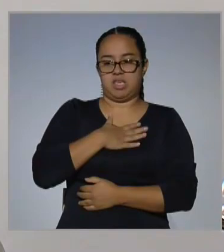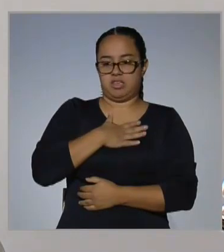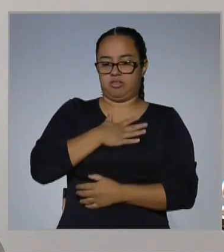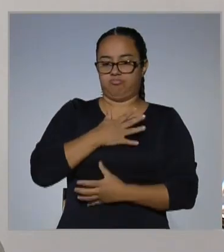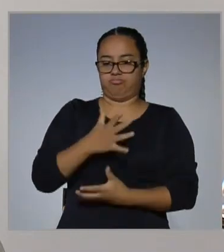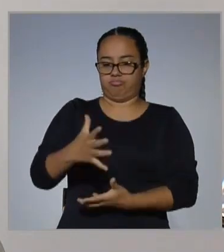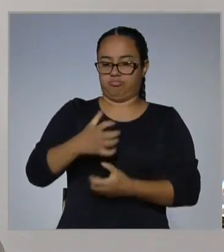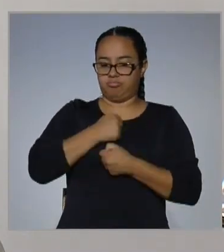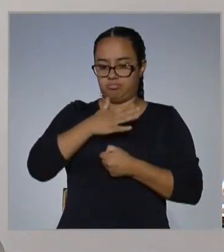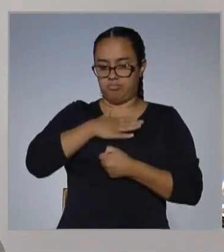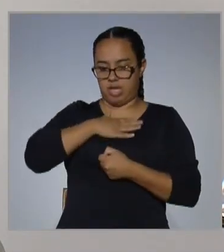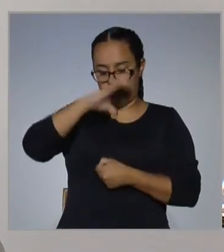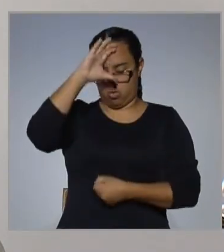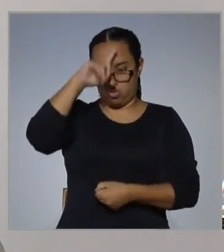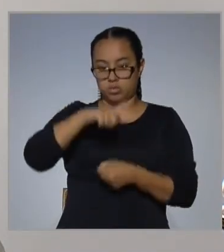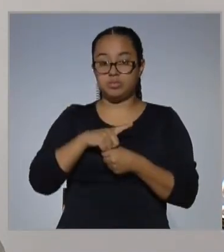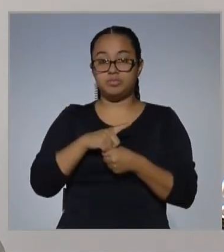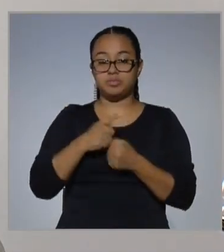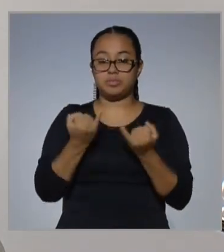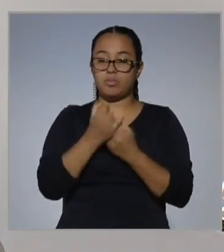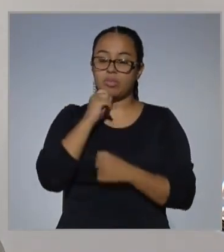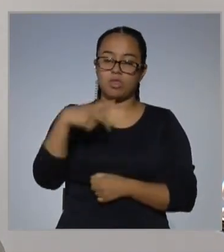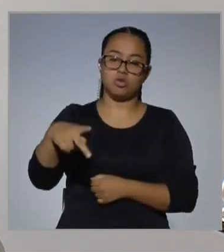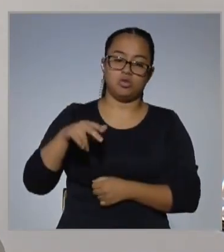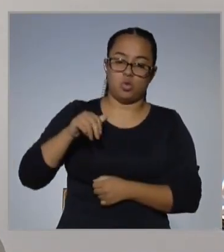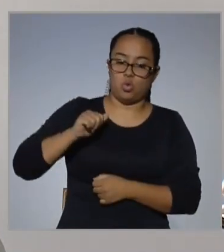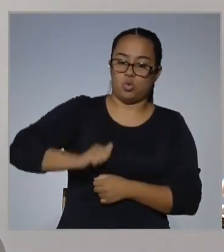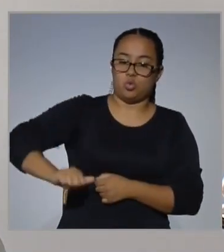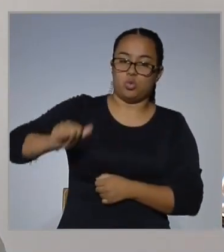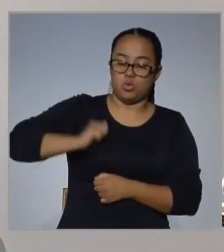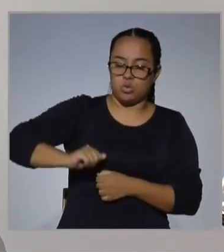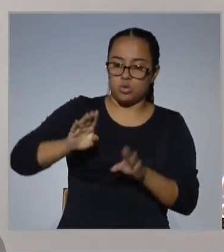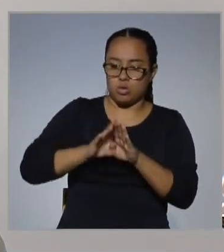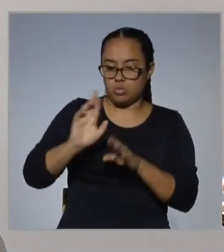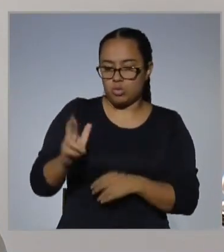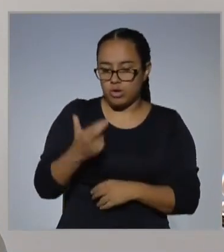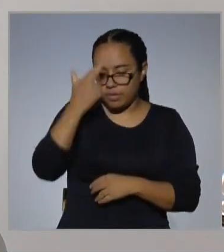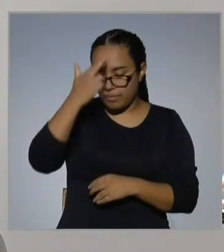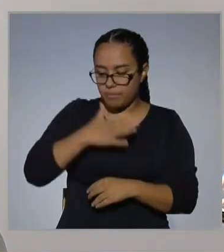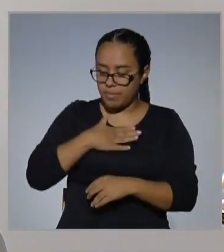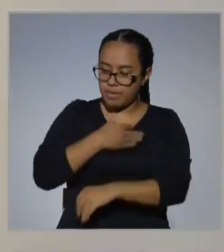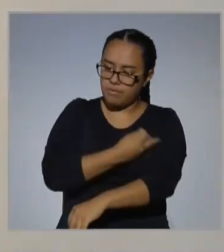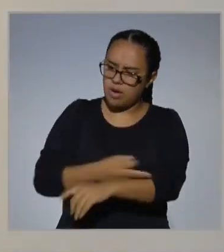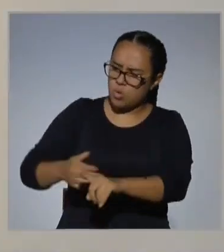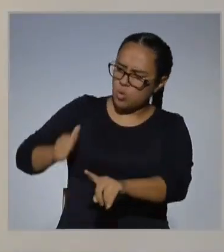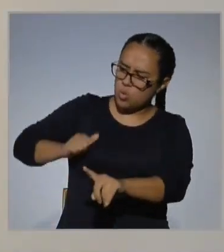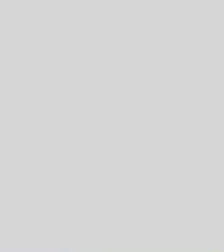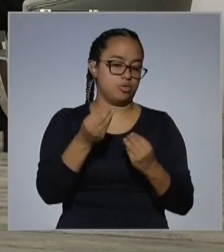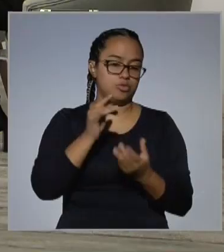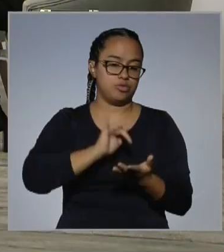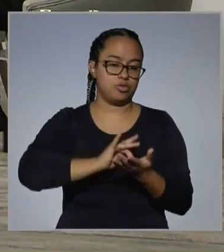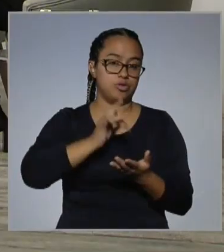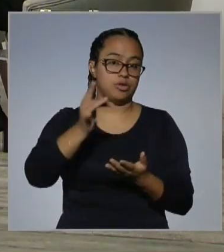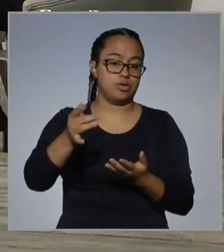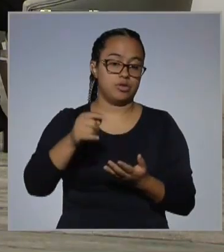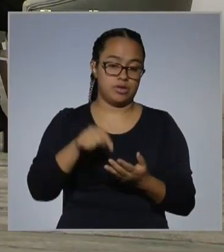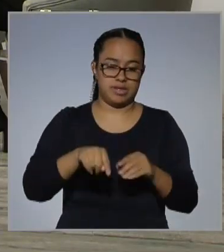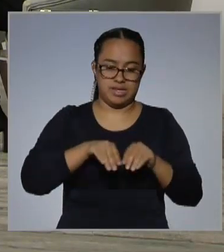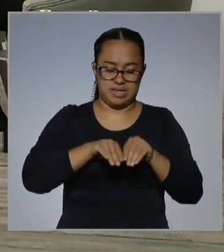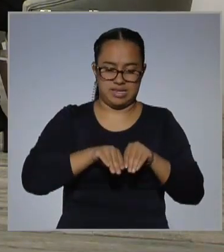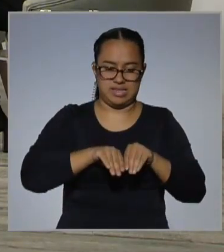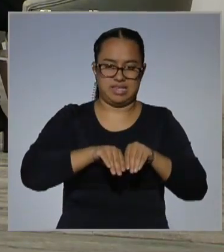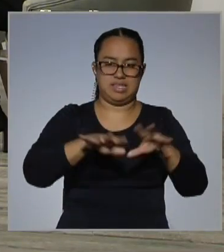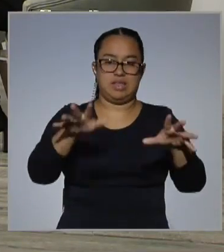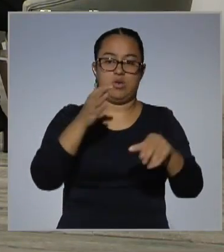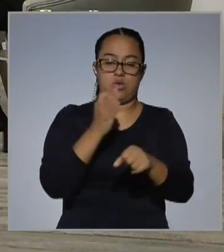en general del culto a los ancestros, que eso es lo que se fundamenta, donde se monta toda la tradición. A esta difusión que